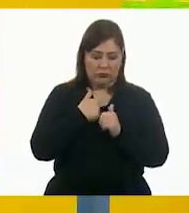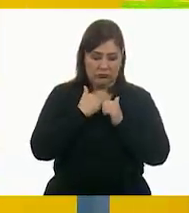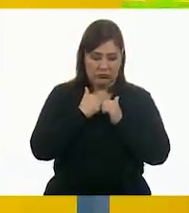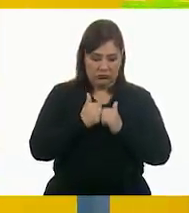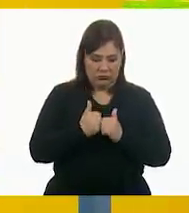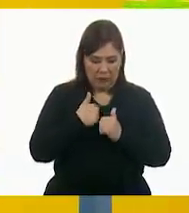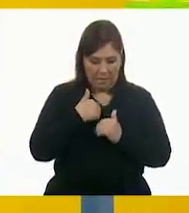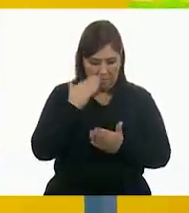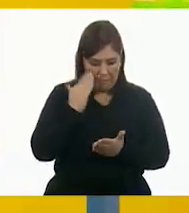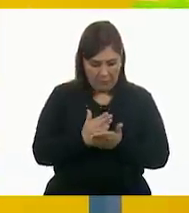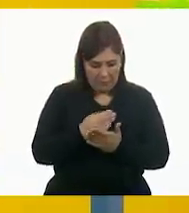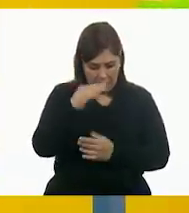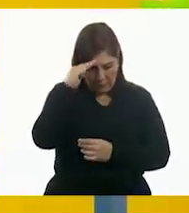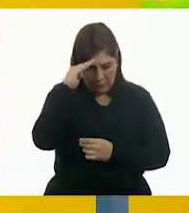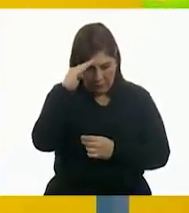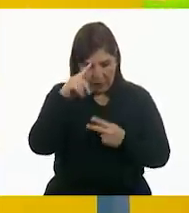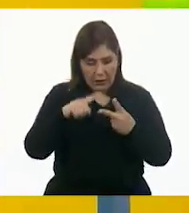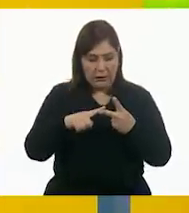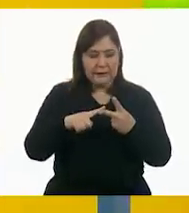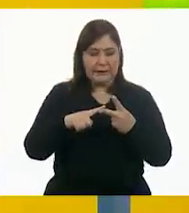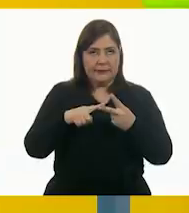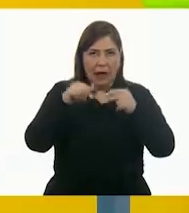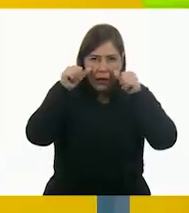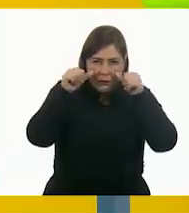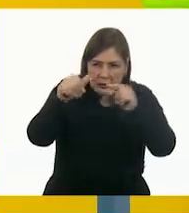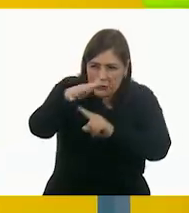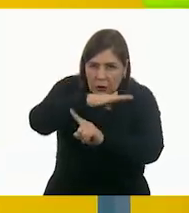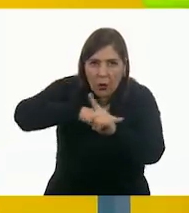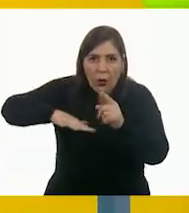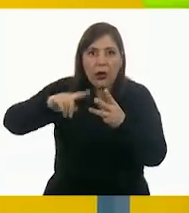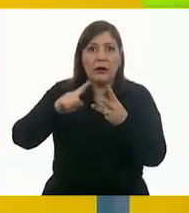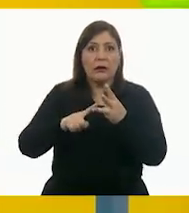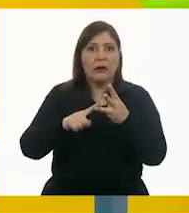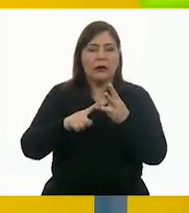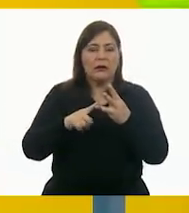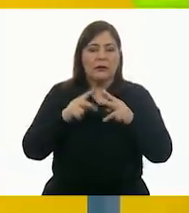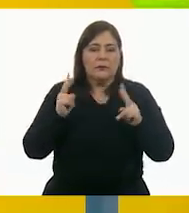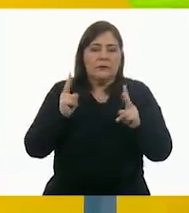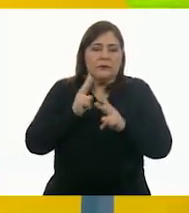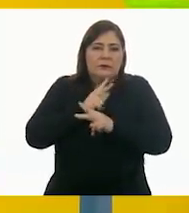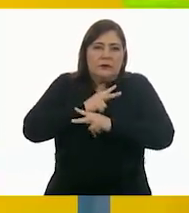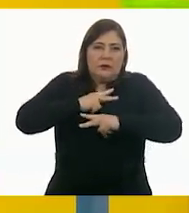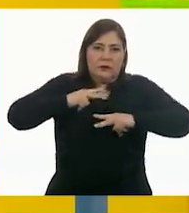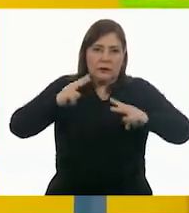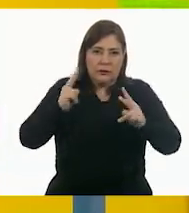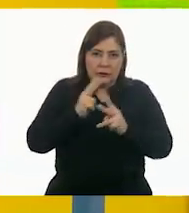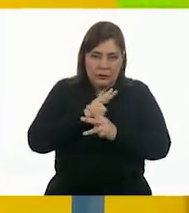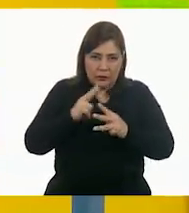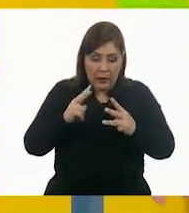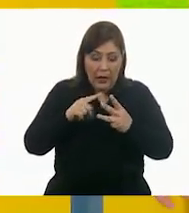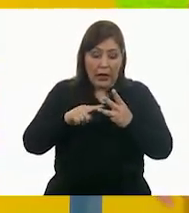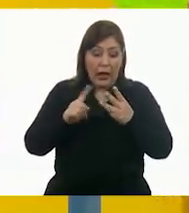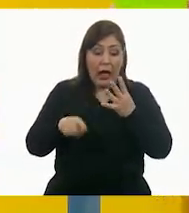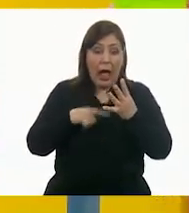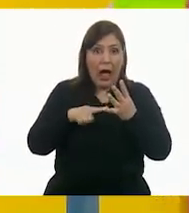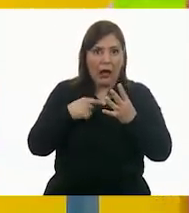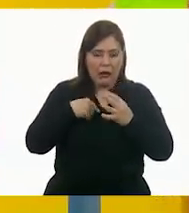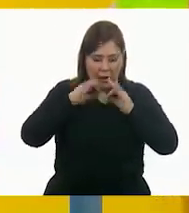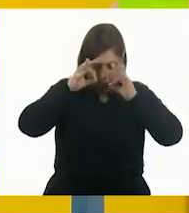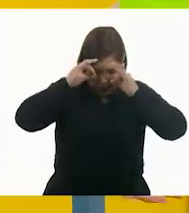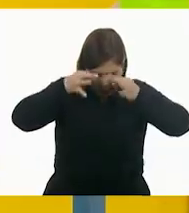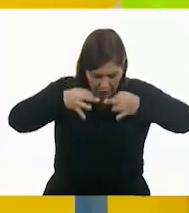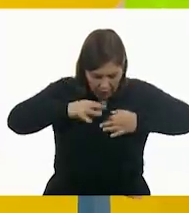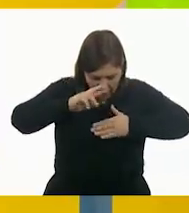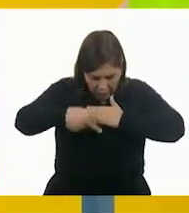atendemos, uh-huh, respiramos. Ahora sí, atendemos a lo que nos está pasando,